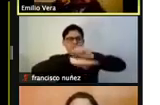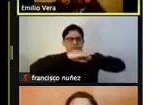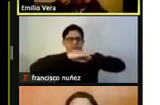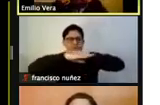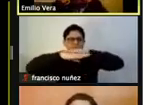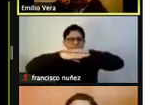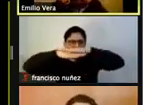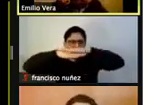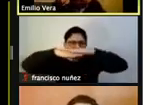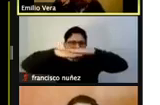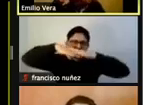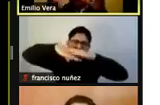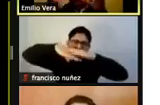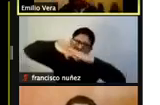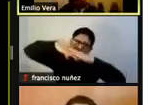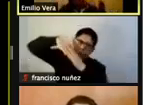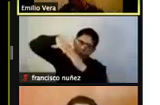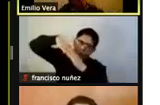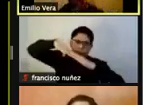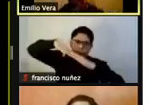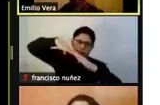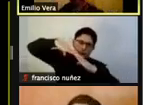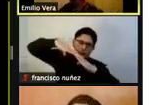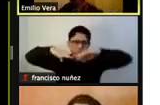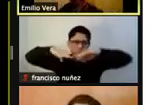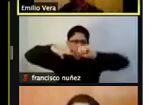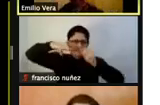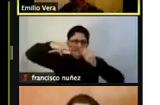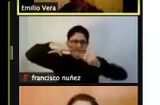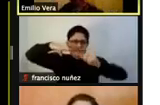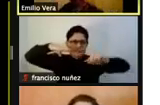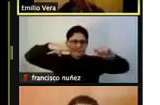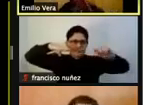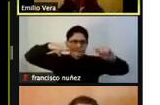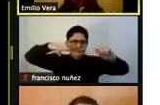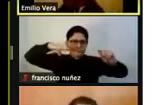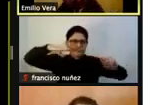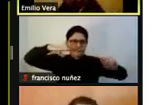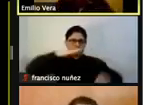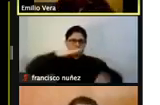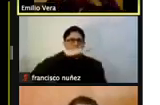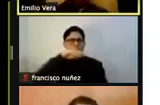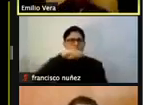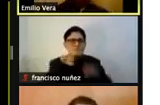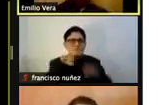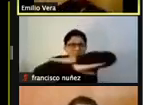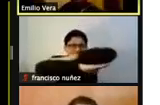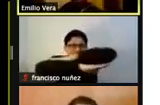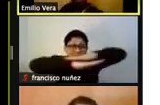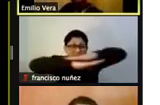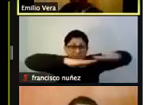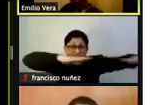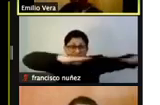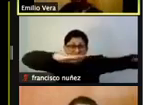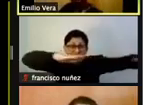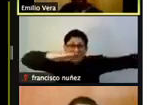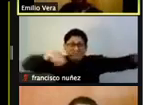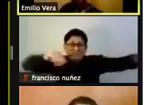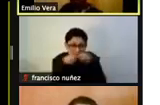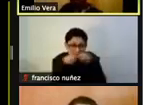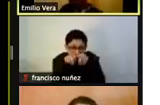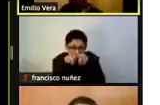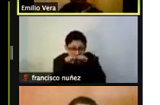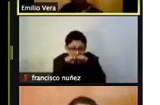puestas de manera que uno quisiera que estuvieran todas niveladas, qué sé yo. En los océanos, ¿no es cierto?